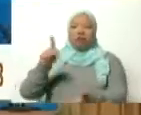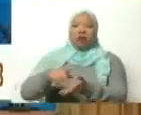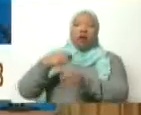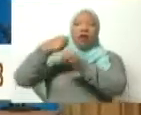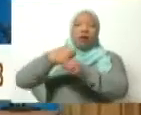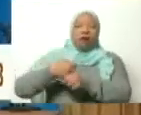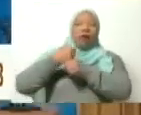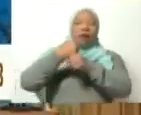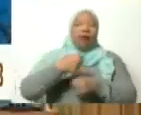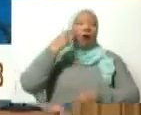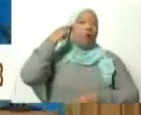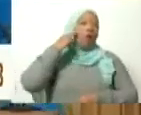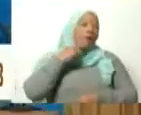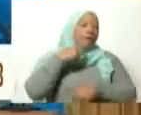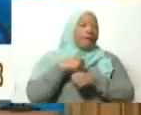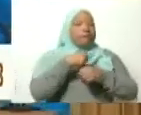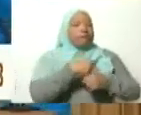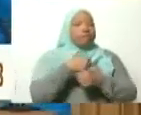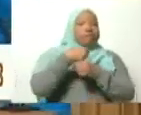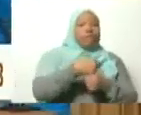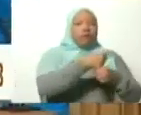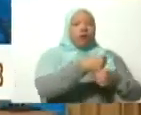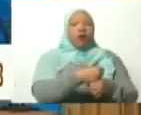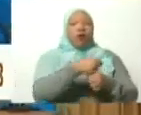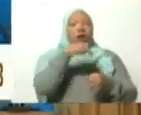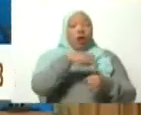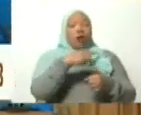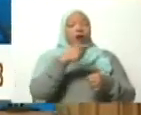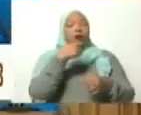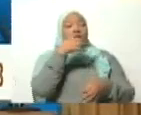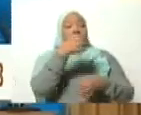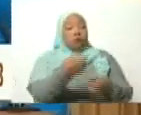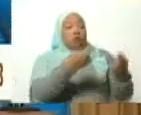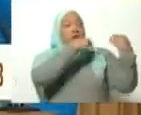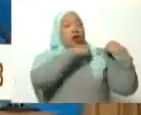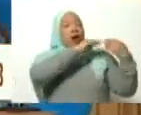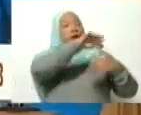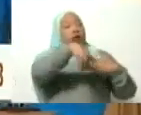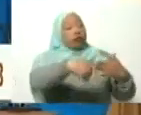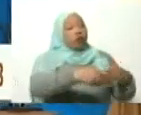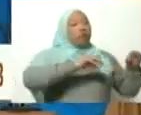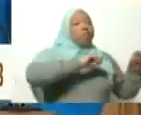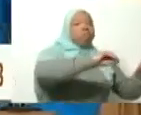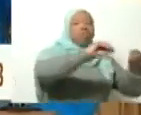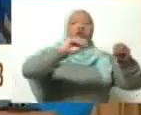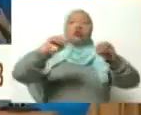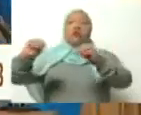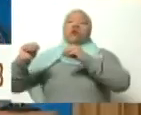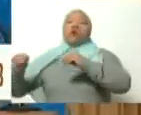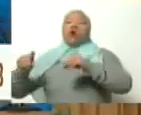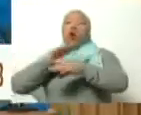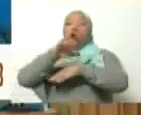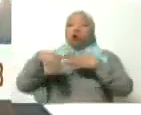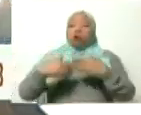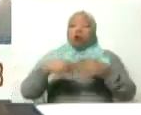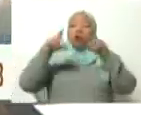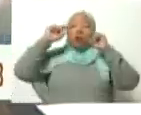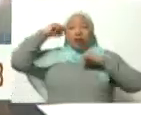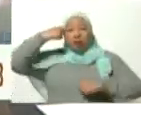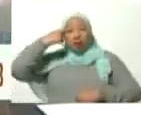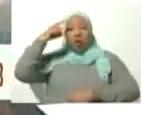parada en la que arengó al ejército, encargando a todos el cumplimiento de su deber y recordando a